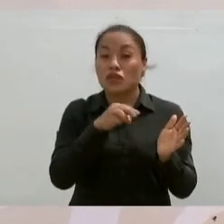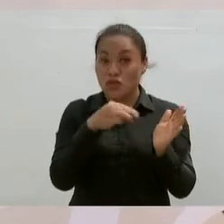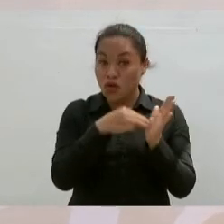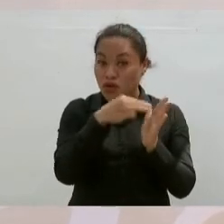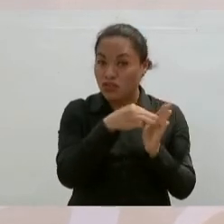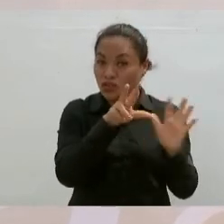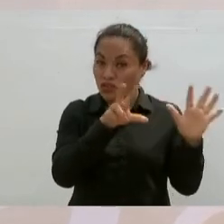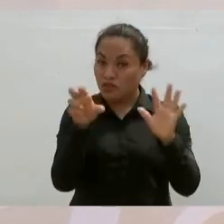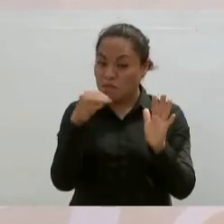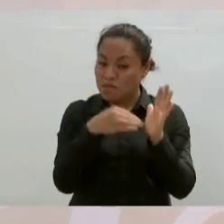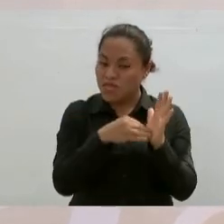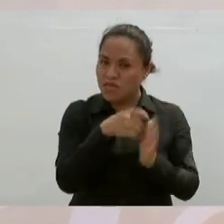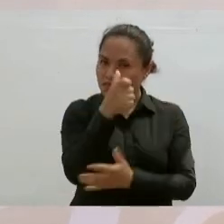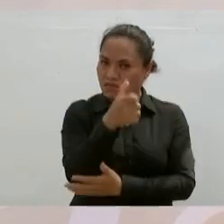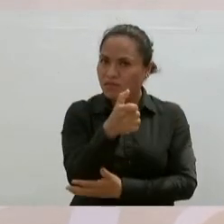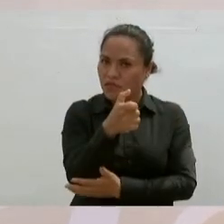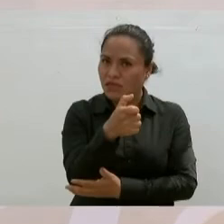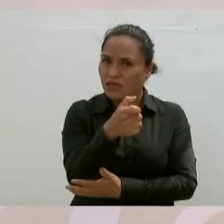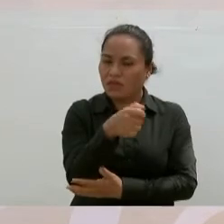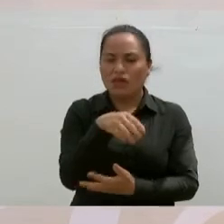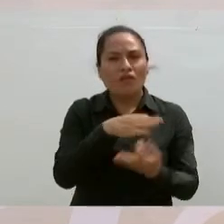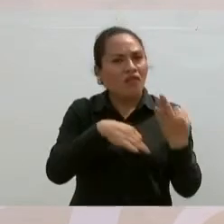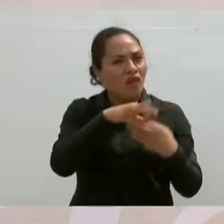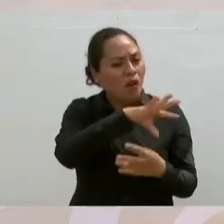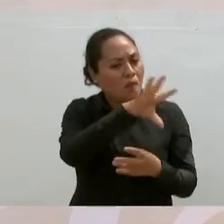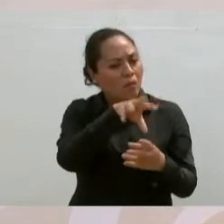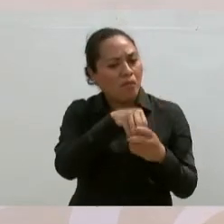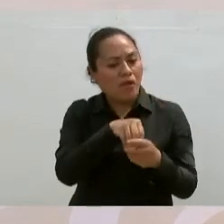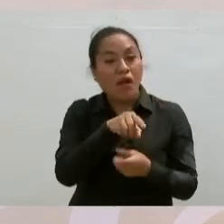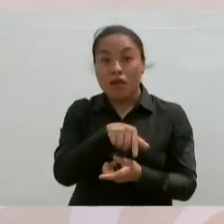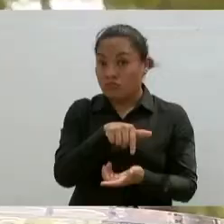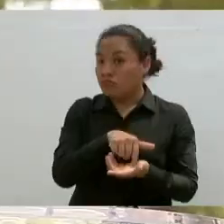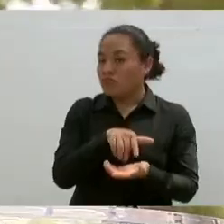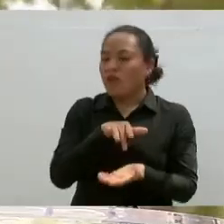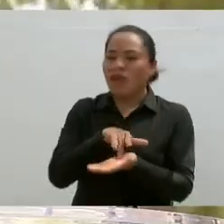pesos. Todo esto ayudó mucho